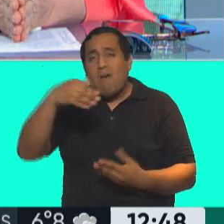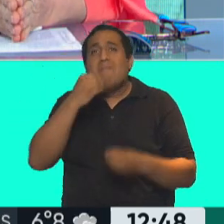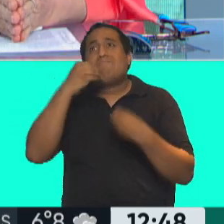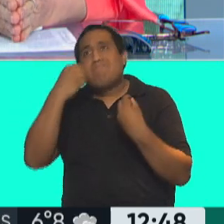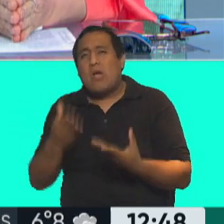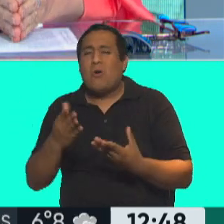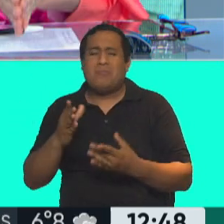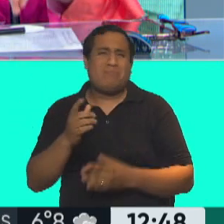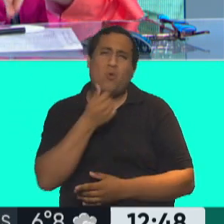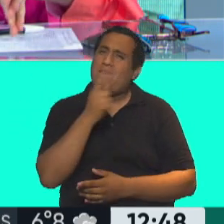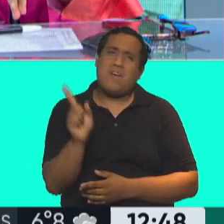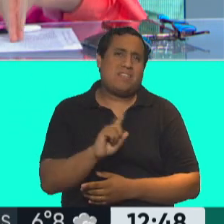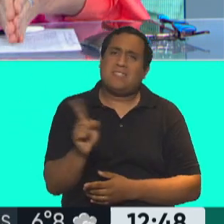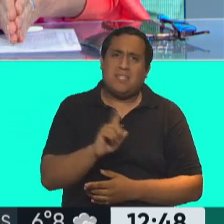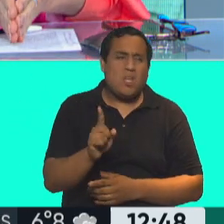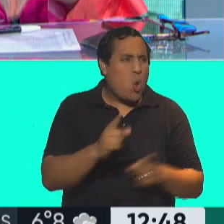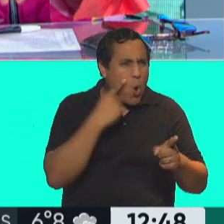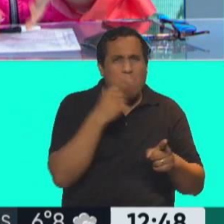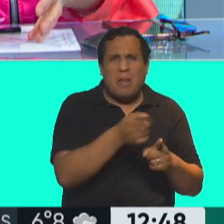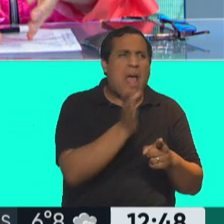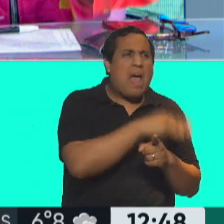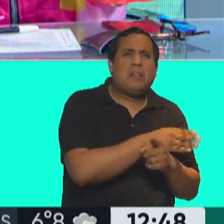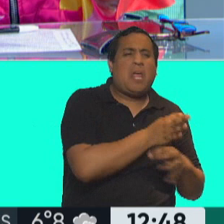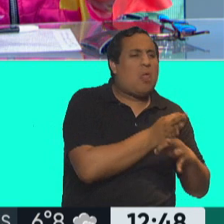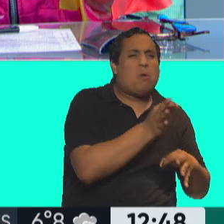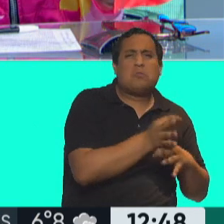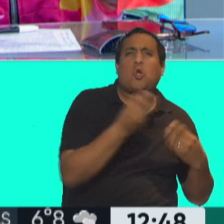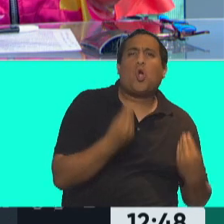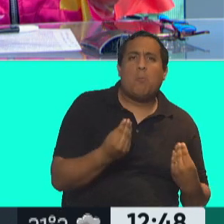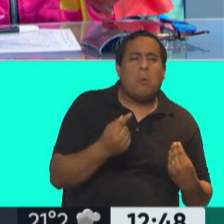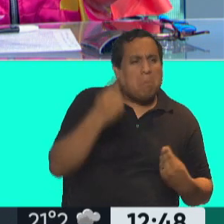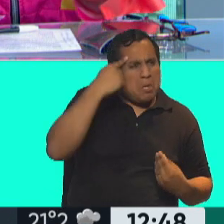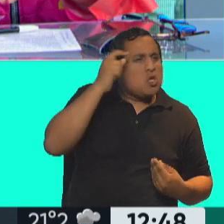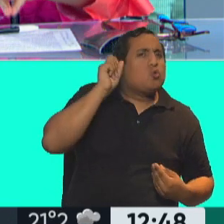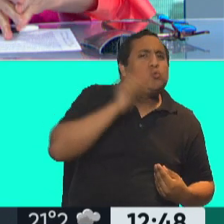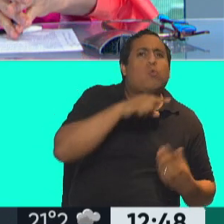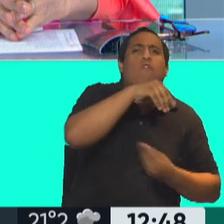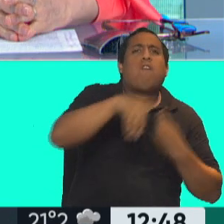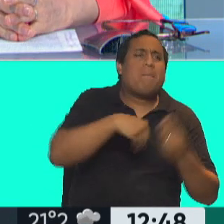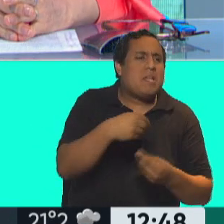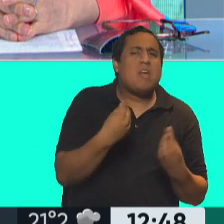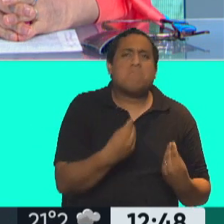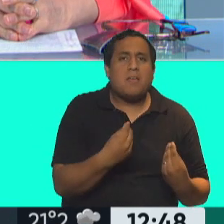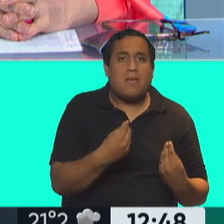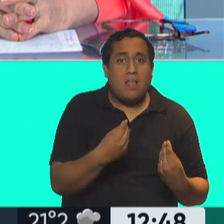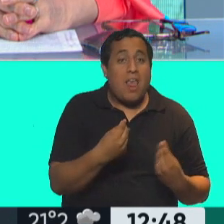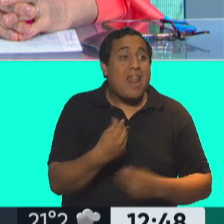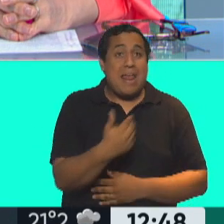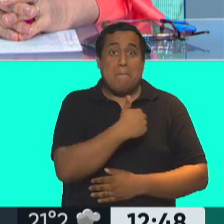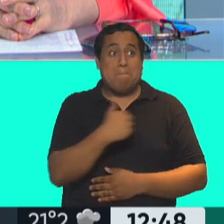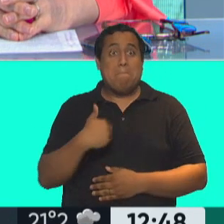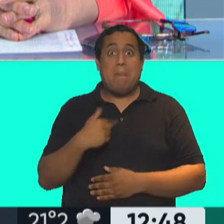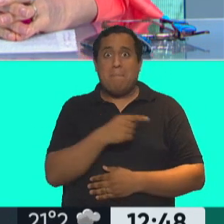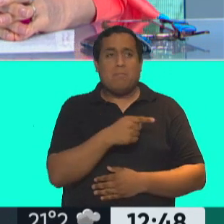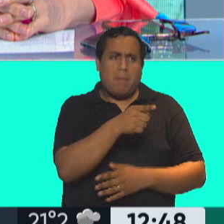a pensar dónde fue educado este chico cómo fue educado no lo primero que pensás la familia y la verdad que la madre intenta decir en un momento